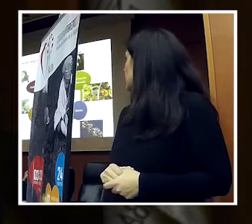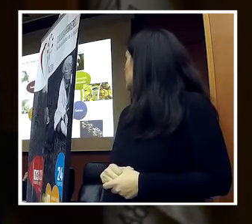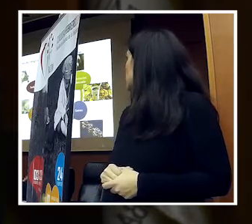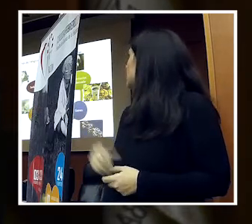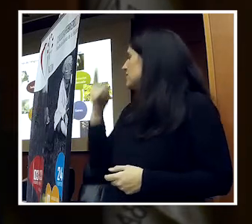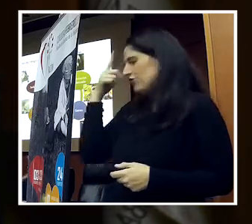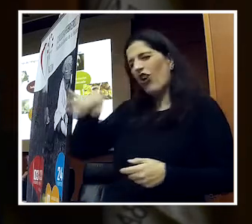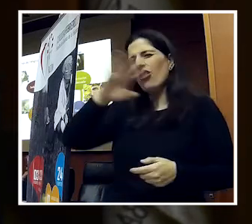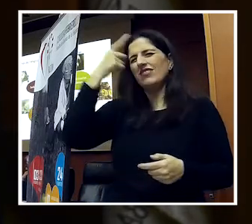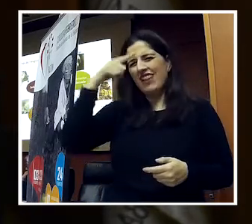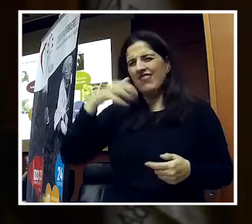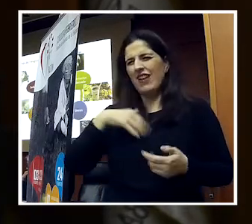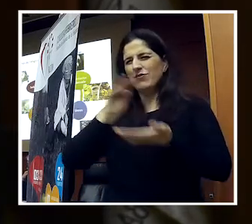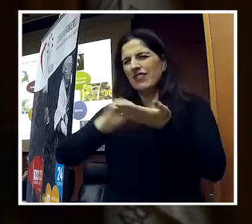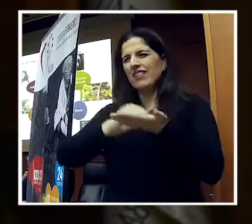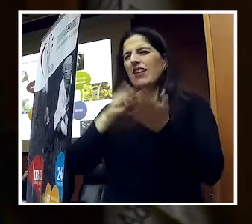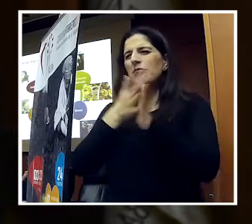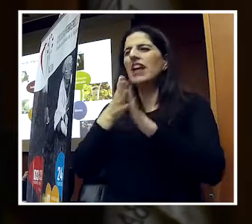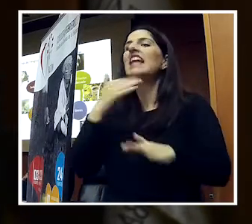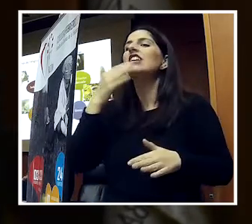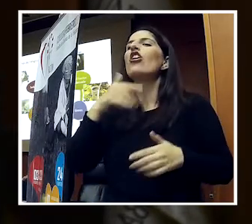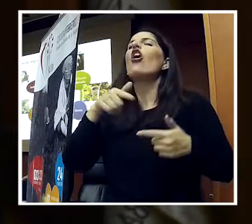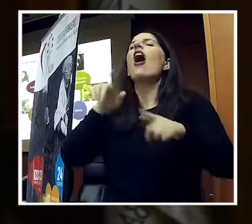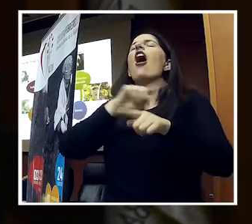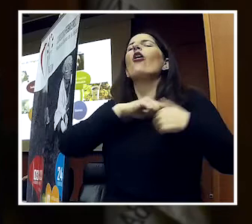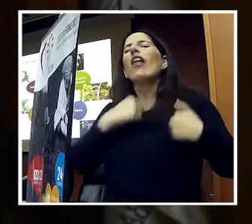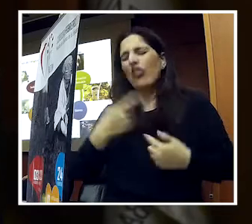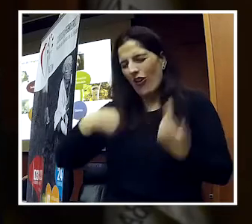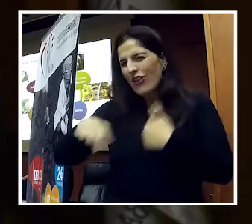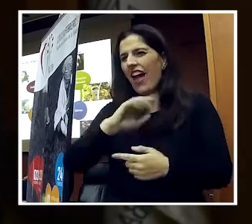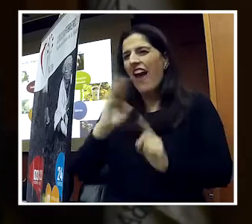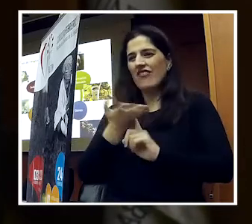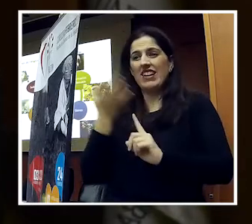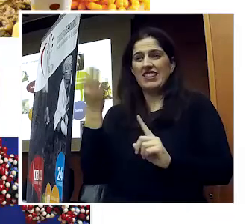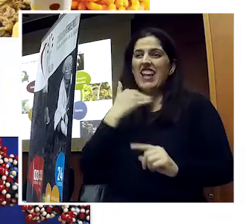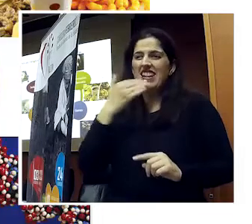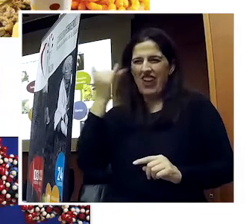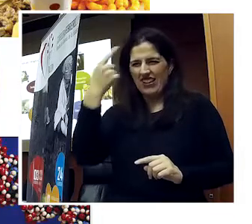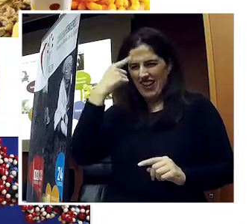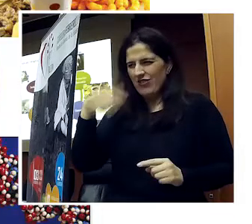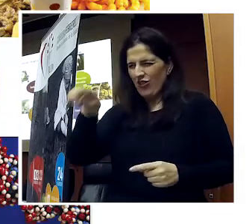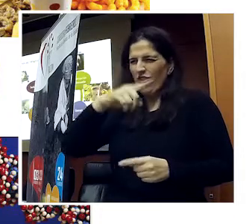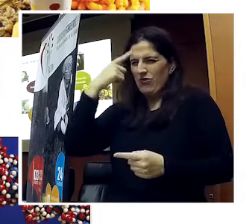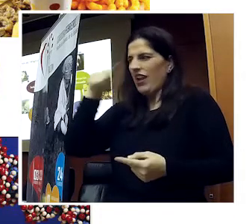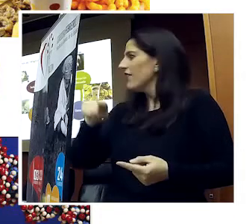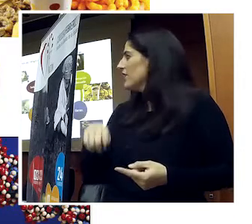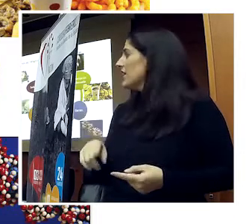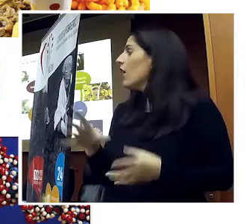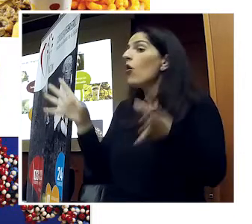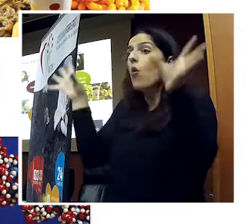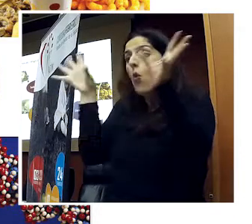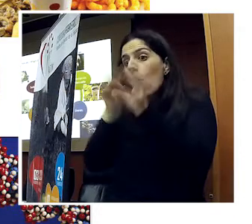Todos sabemos que existen unos factores de riesgo cardiovasculares que son los que se imbrican y los que se unen para conseguir y